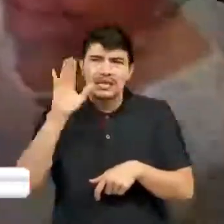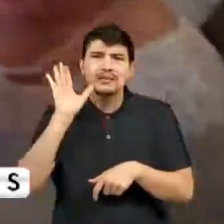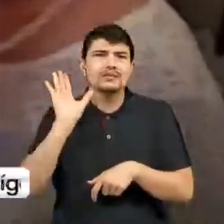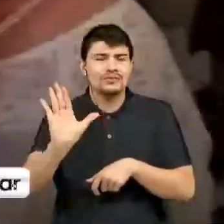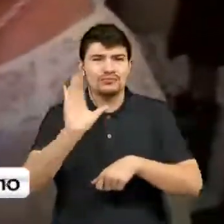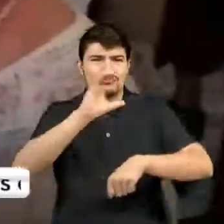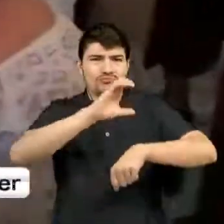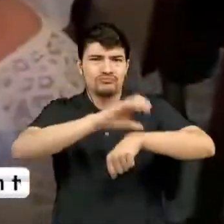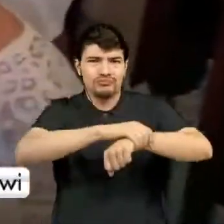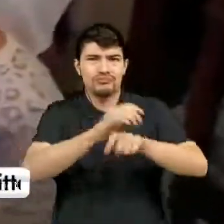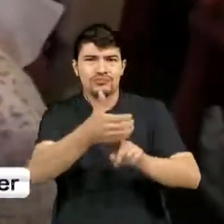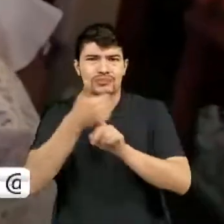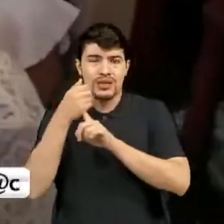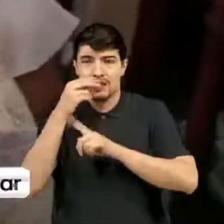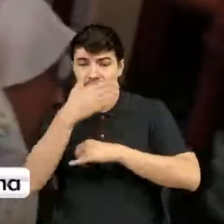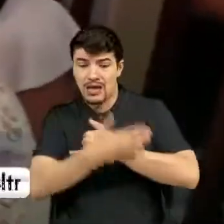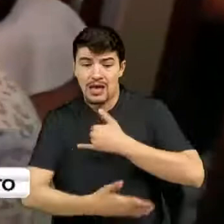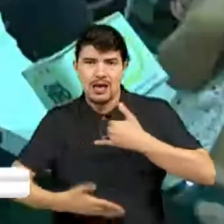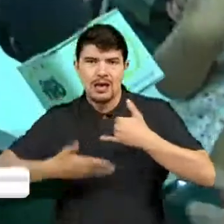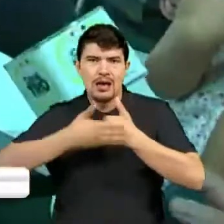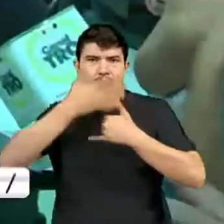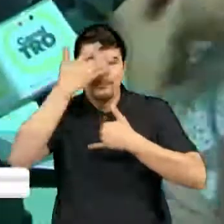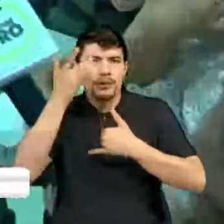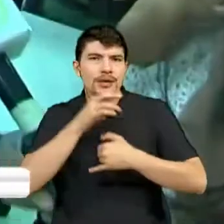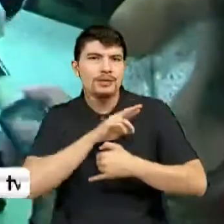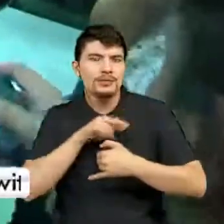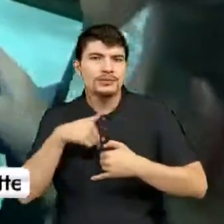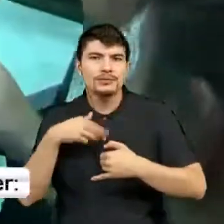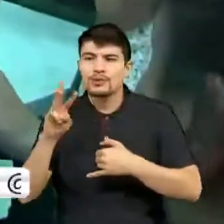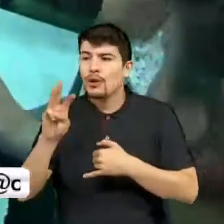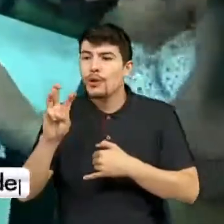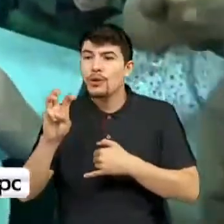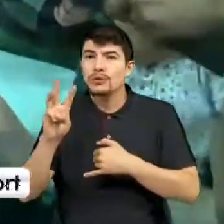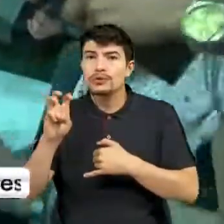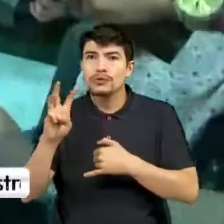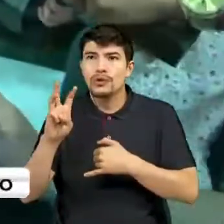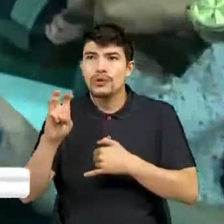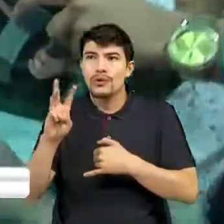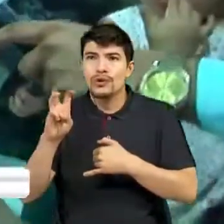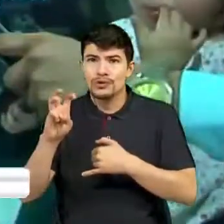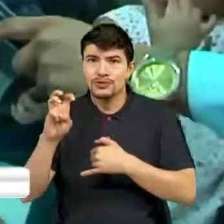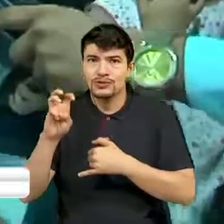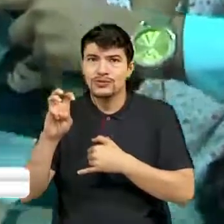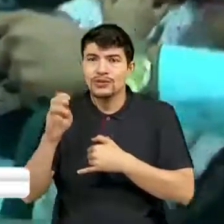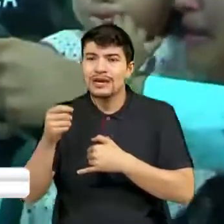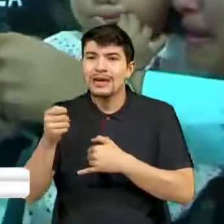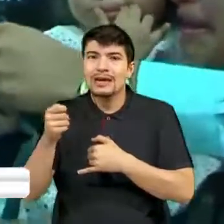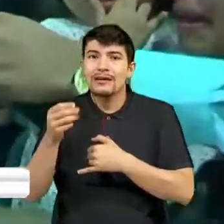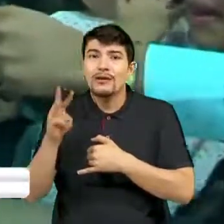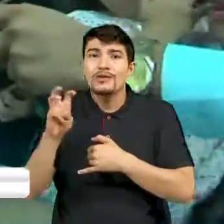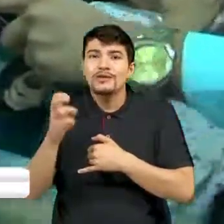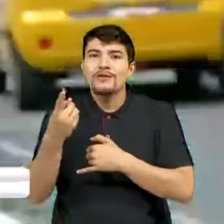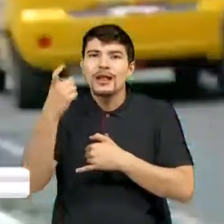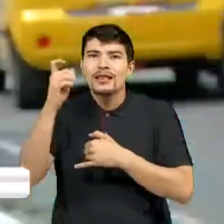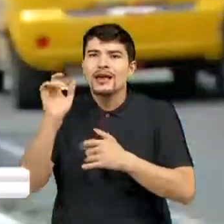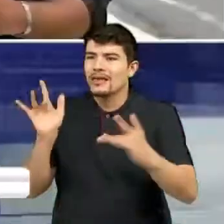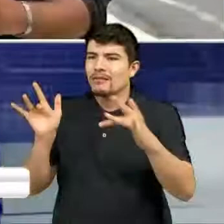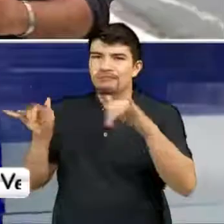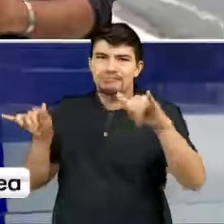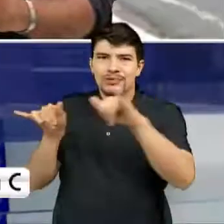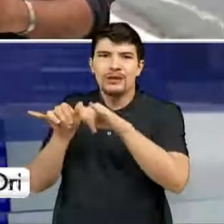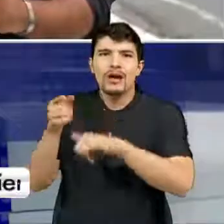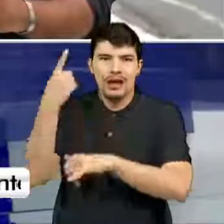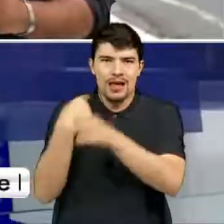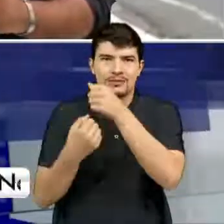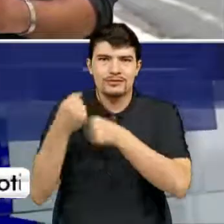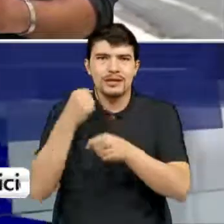flagelo a nivel nacional ya que estaríamos solamente a 8 de cumplir el índice del año anterior compañeros hasta aquí toda la información sigan ustedes con